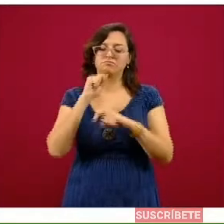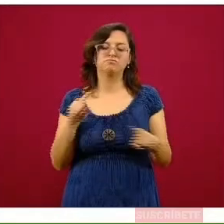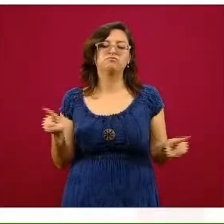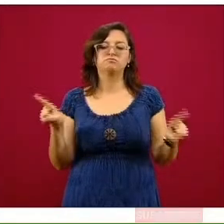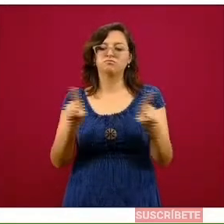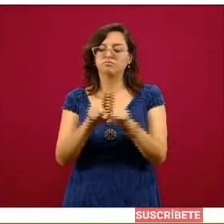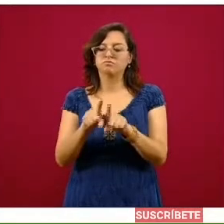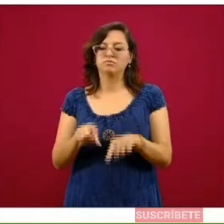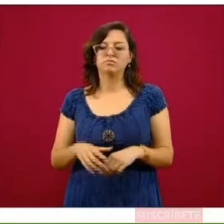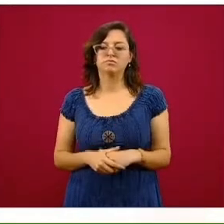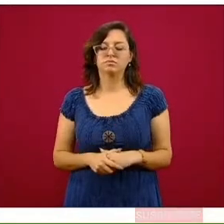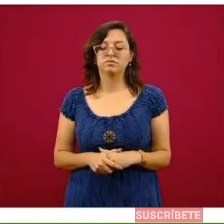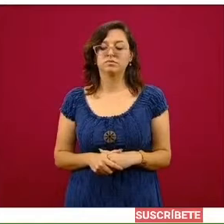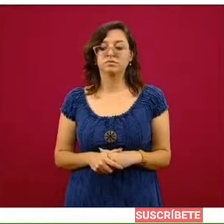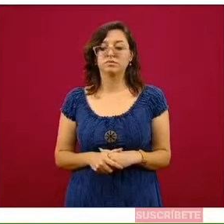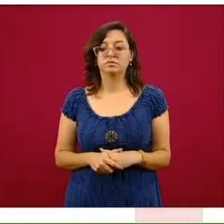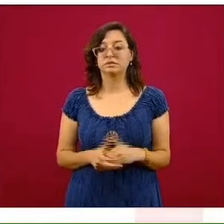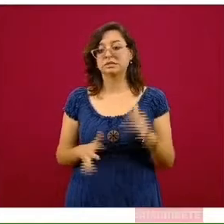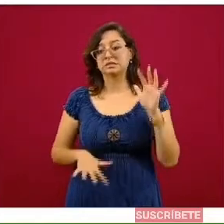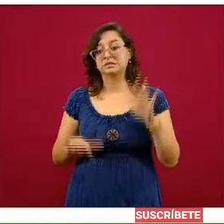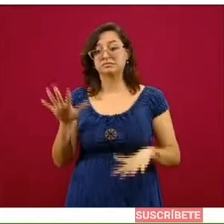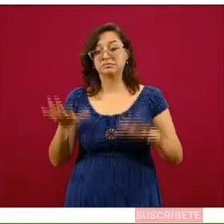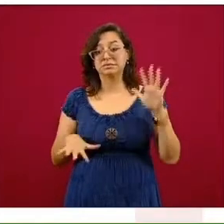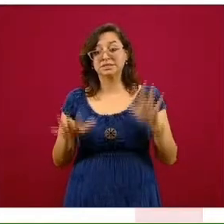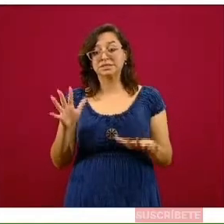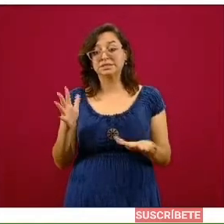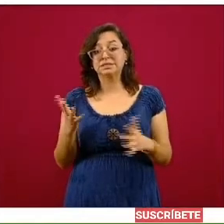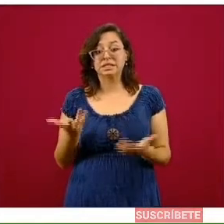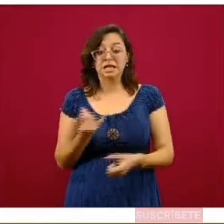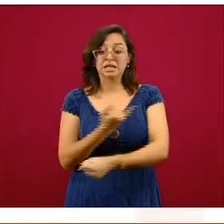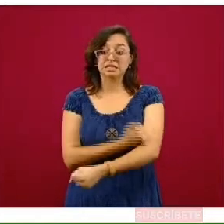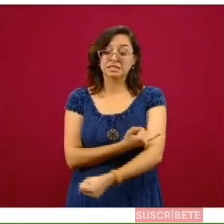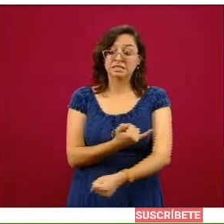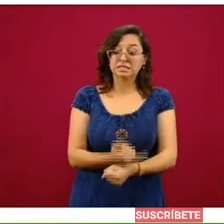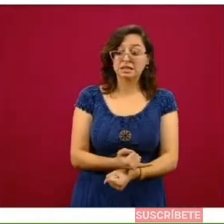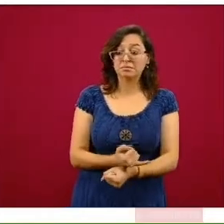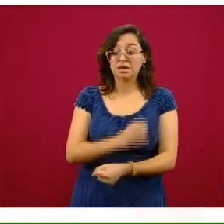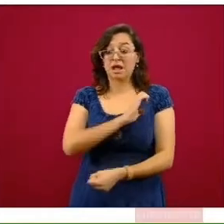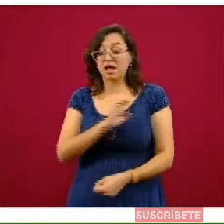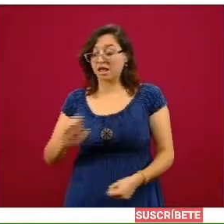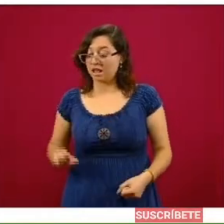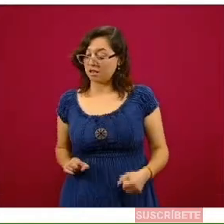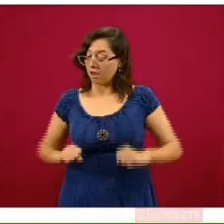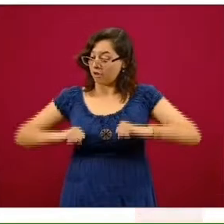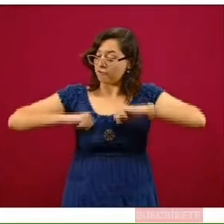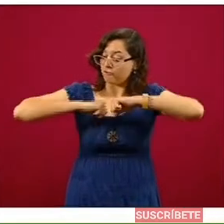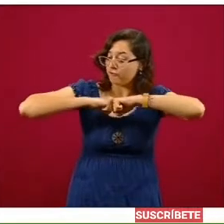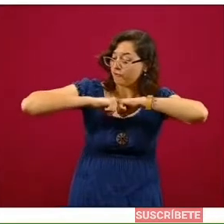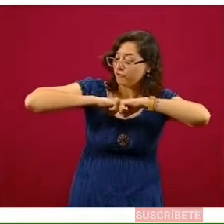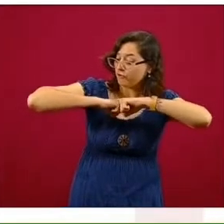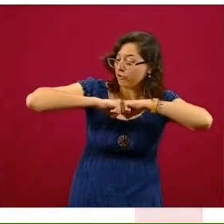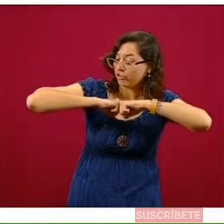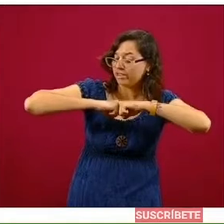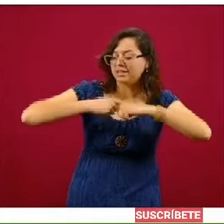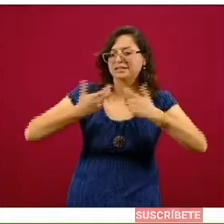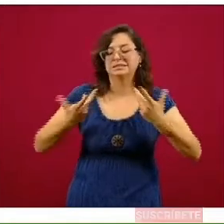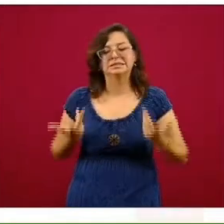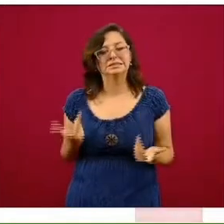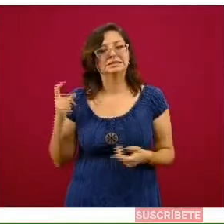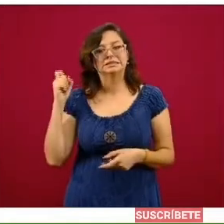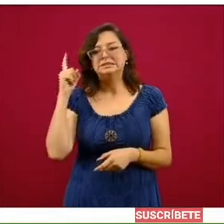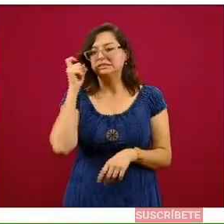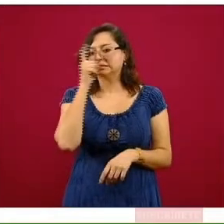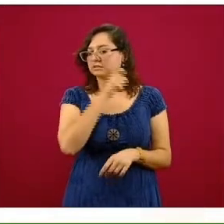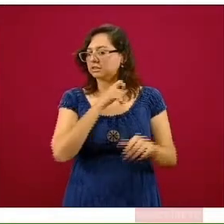en la Ciudad de México. A veces es indistinguible, por ejemplo, Iztapalapa, Ecatepec, son prácticamente un solo territorio